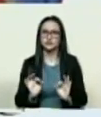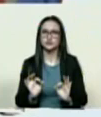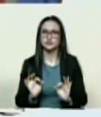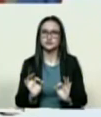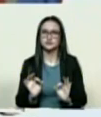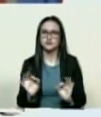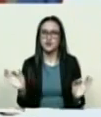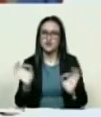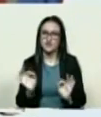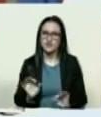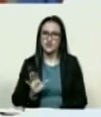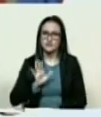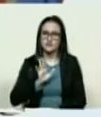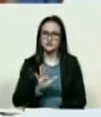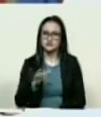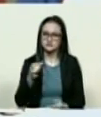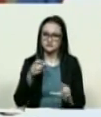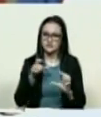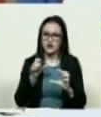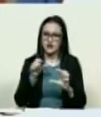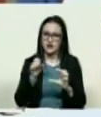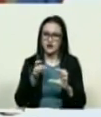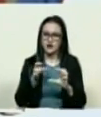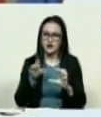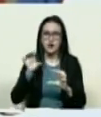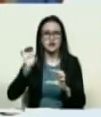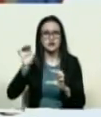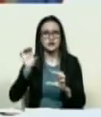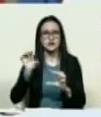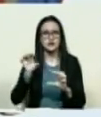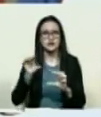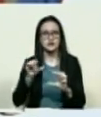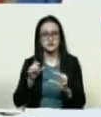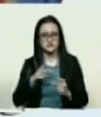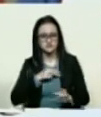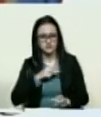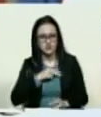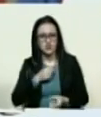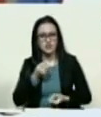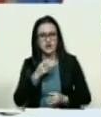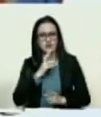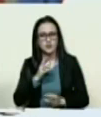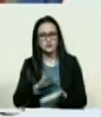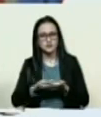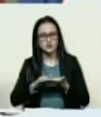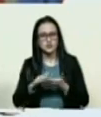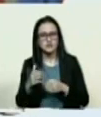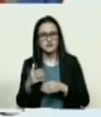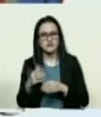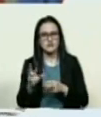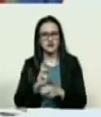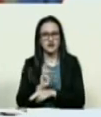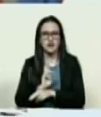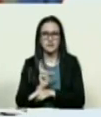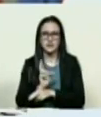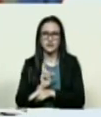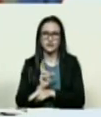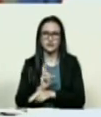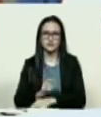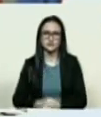mecanismo de la carnetización nos va a permitir respuestas o tener información